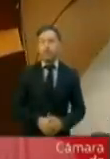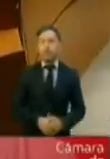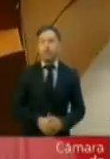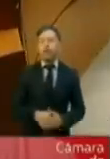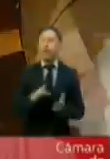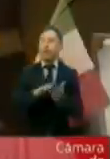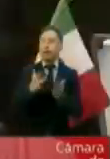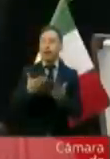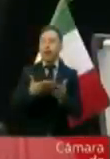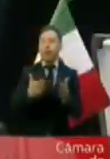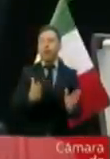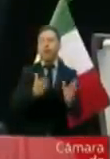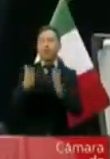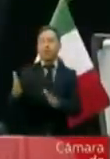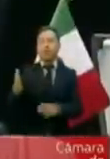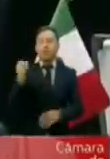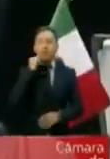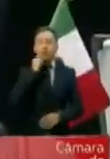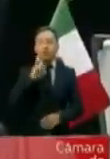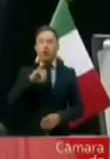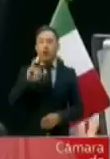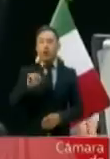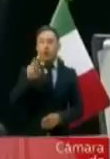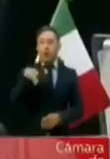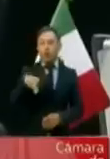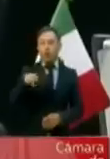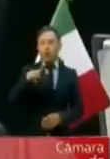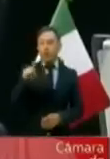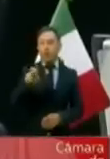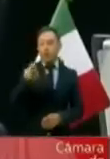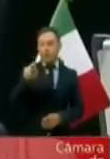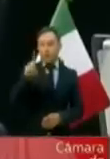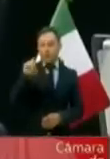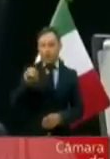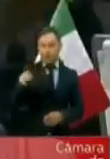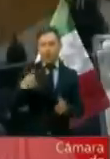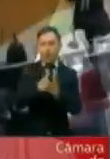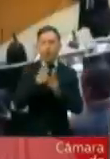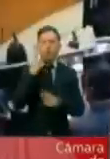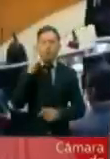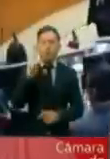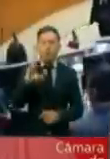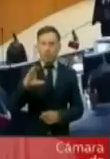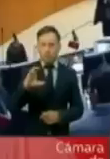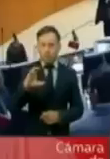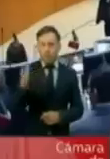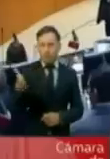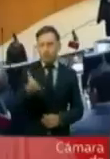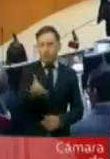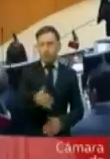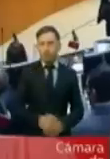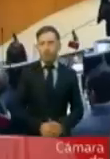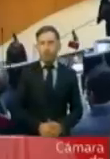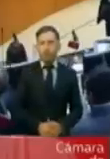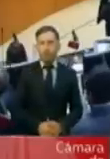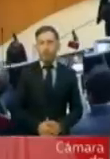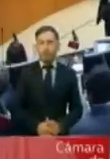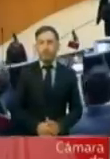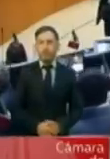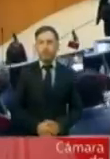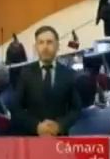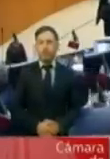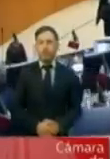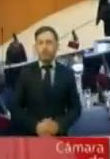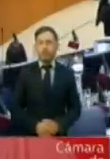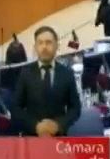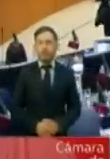tampoco estamos dispuestos a recibir ofensas todos los días y todos los insultos